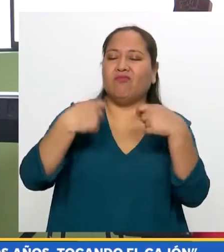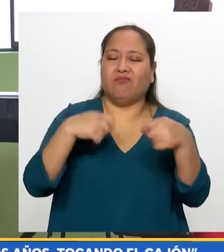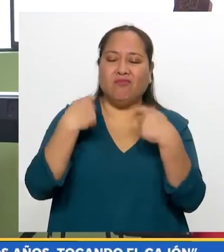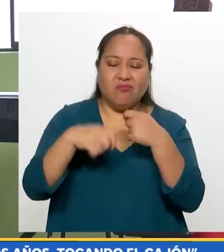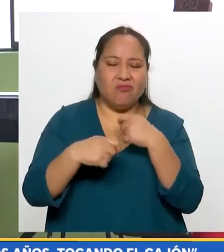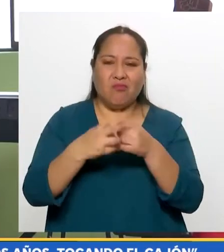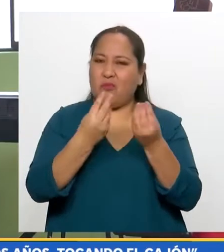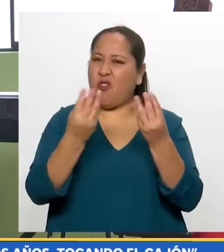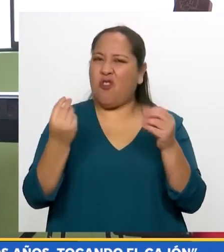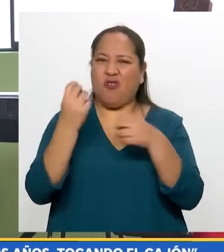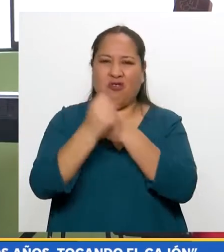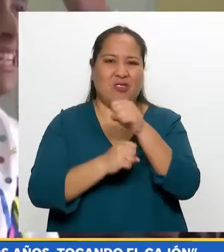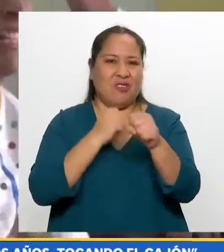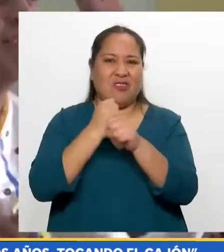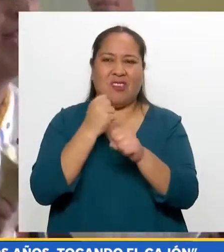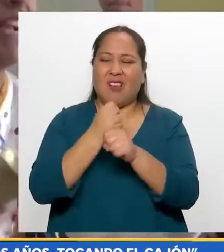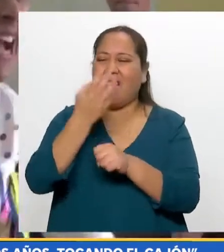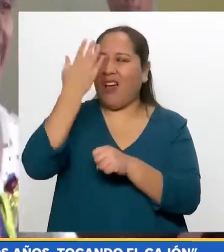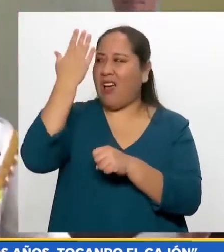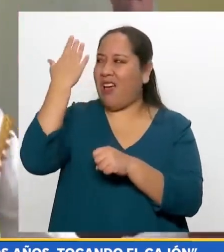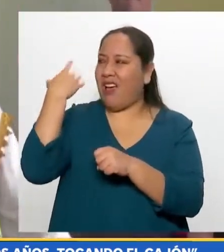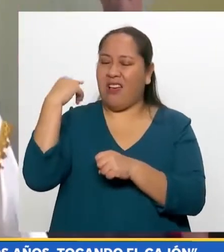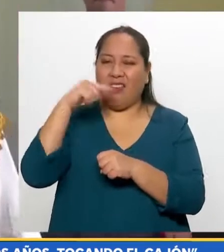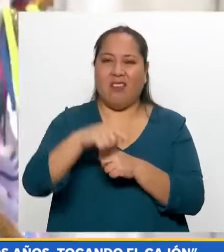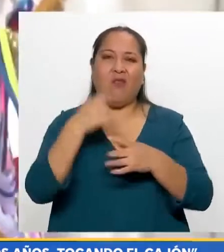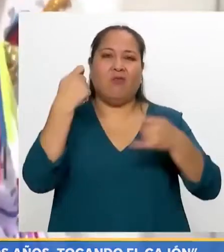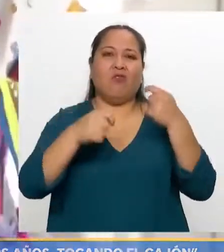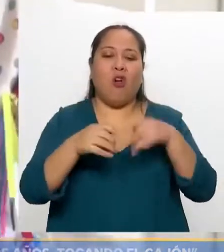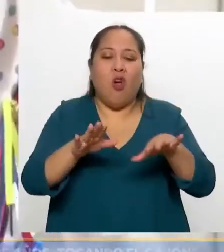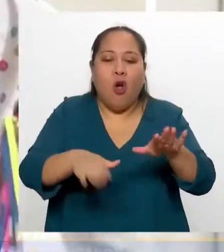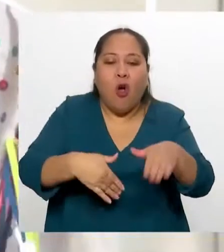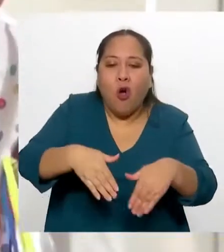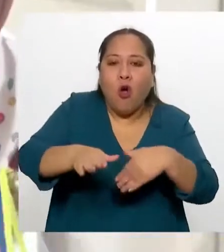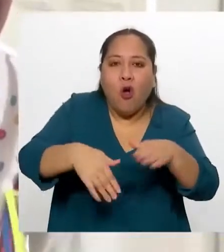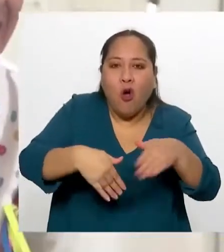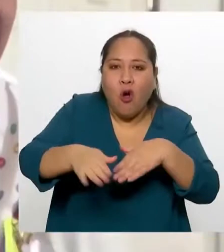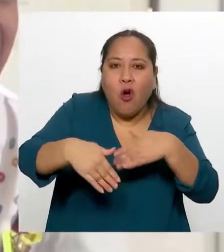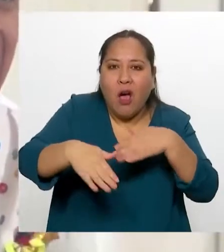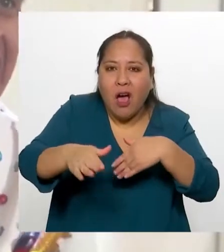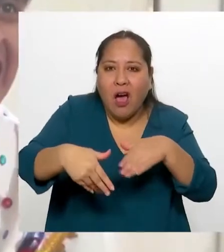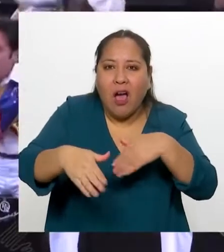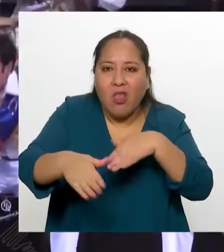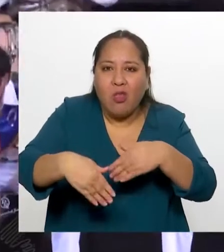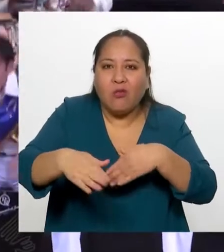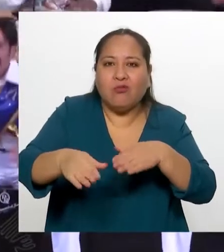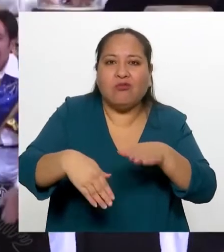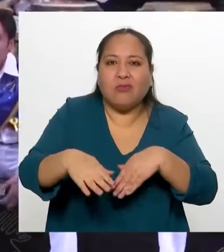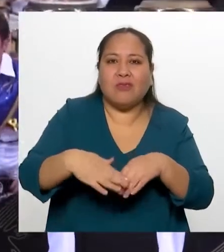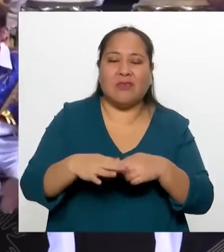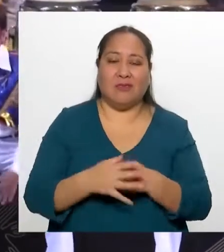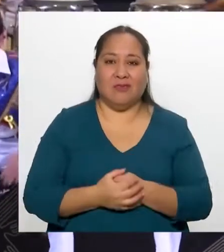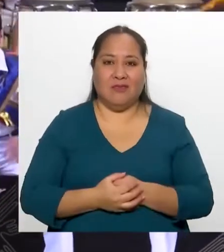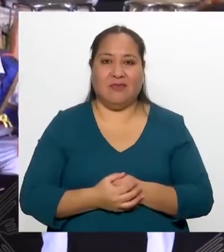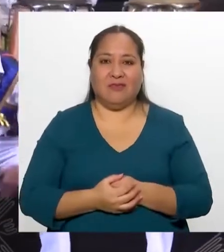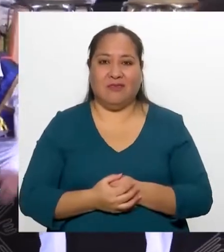orquestando hace muchos años, tocando en el cajón, ensamblando,